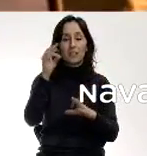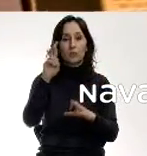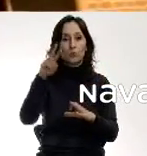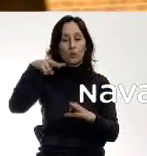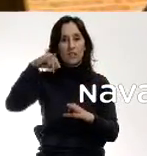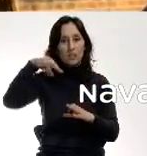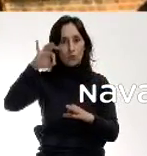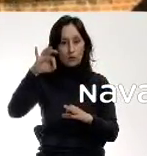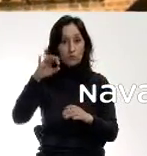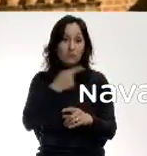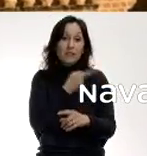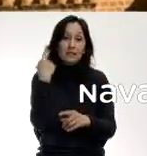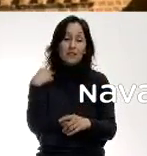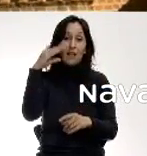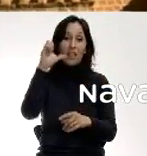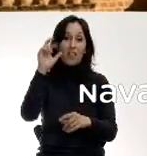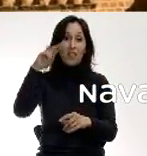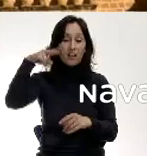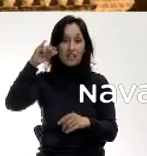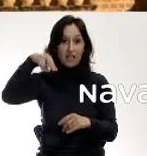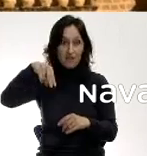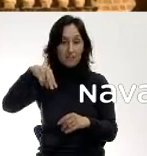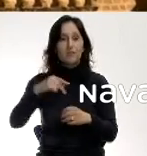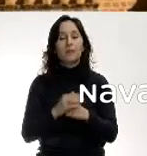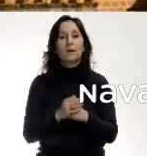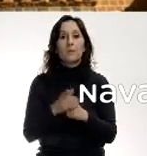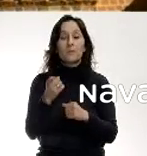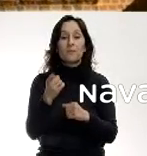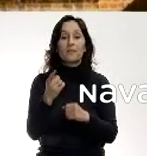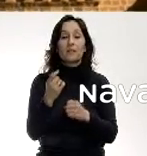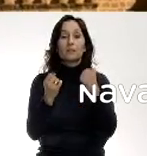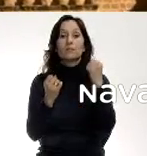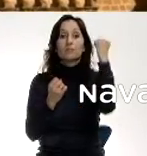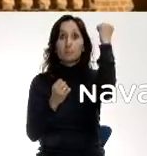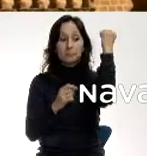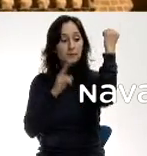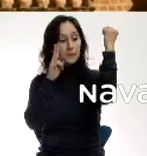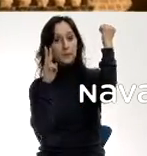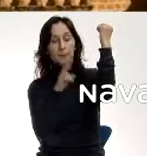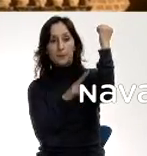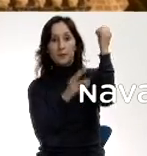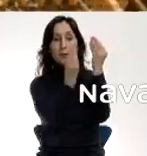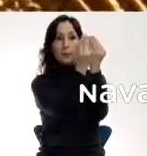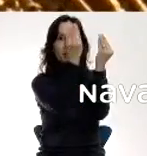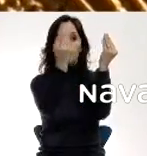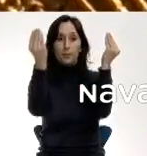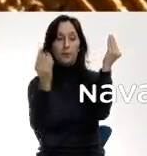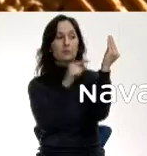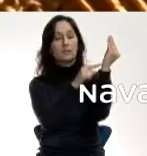Tenemos aquí una espléndida iglesia en la que en la portada estamos viendo unas figuras que hacen alusión en este caso a San